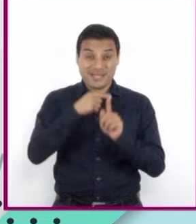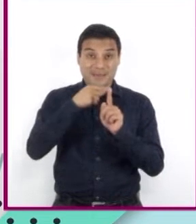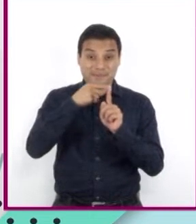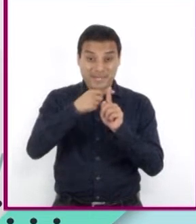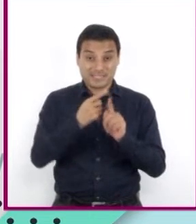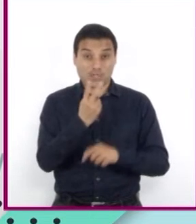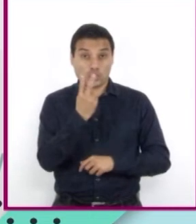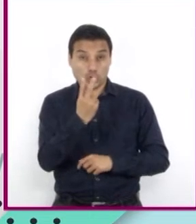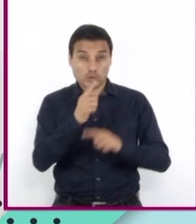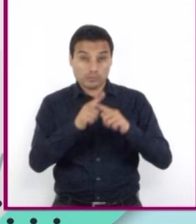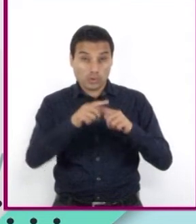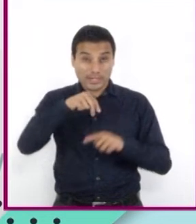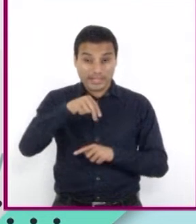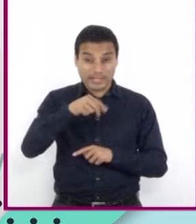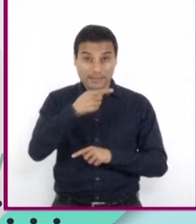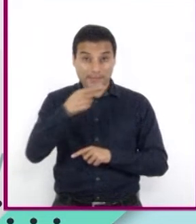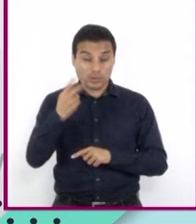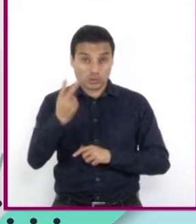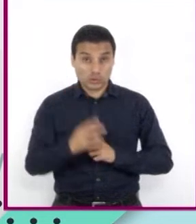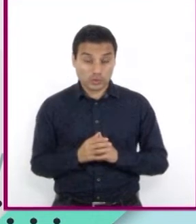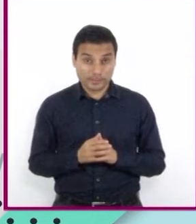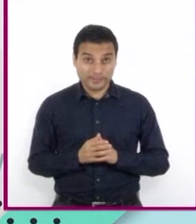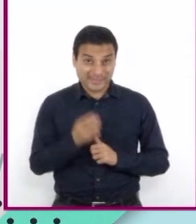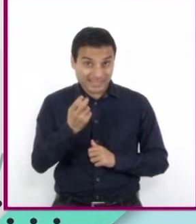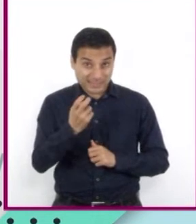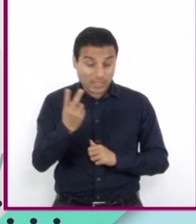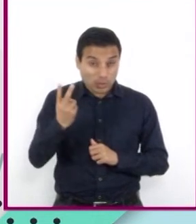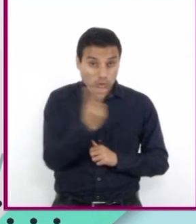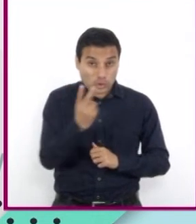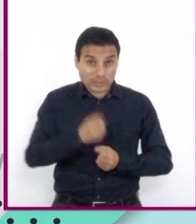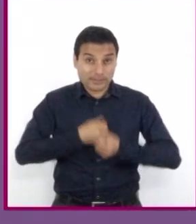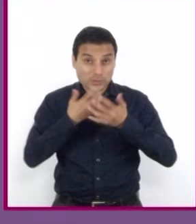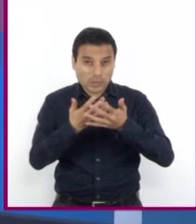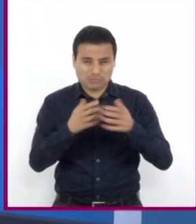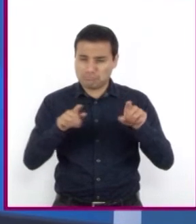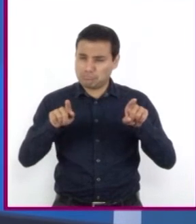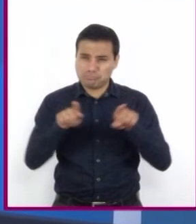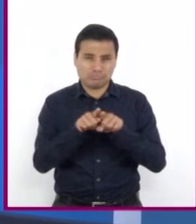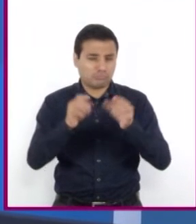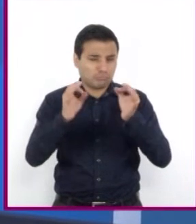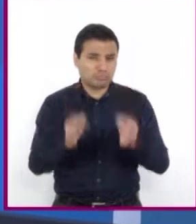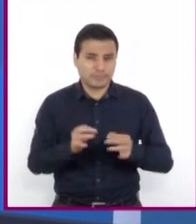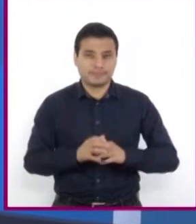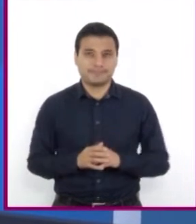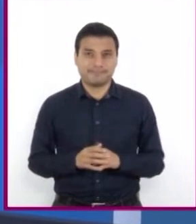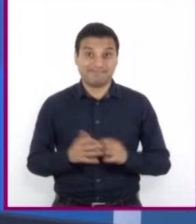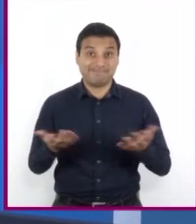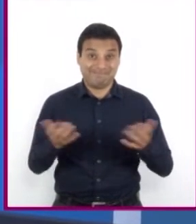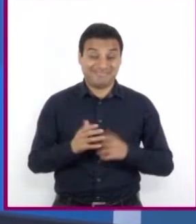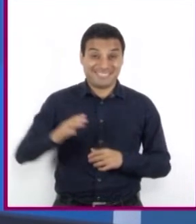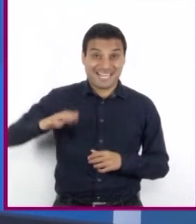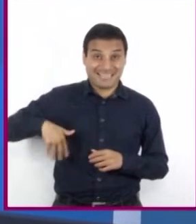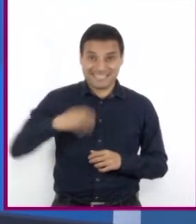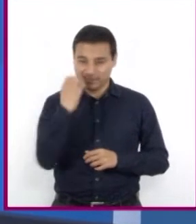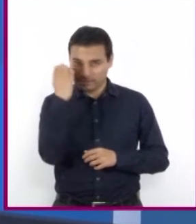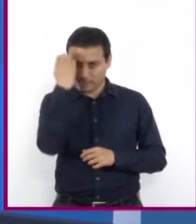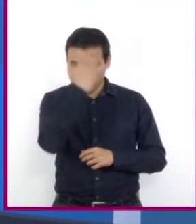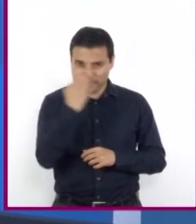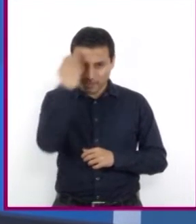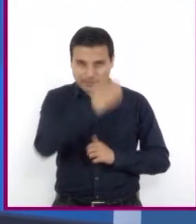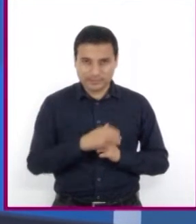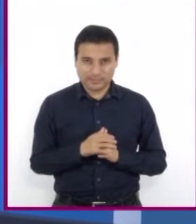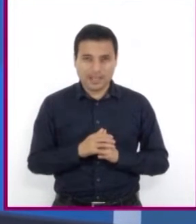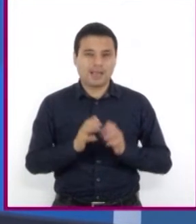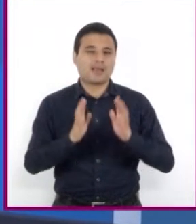diferencia del doble de n y 2 que fueron propuestas son equivalentes. Con lo que hemos analizado hasta ahora,